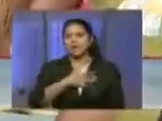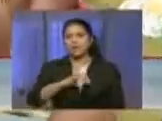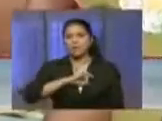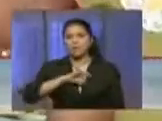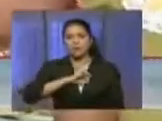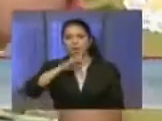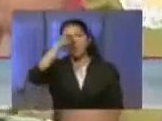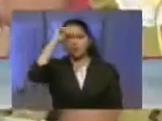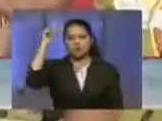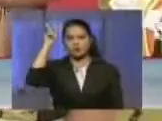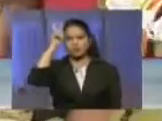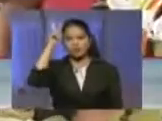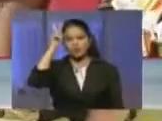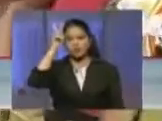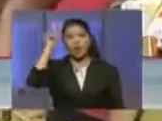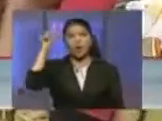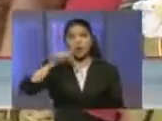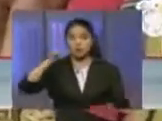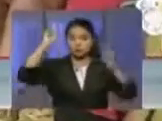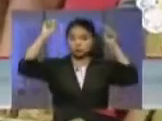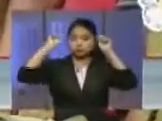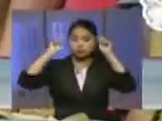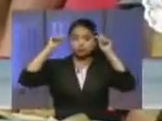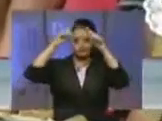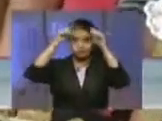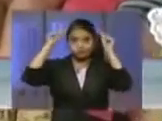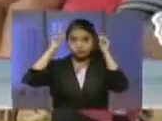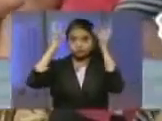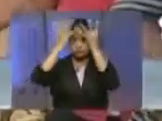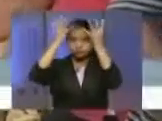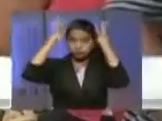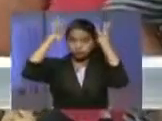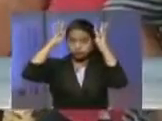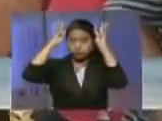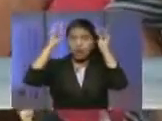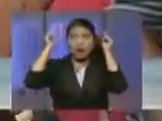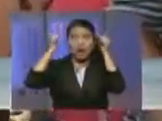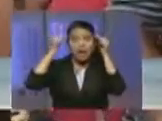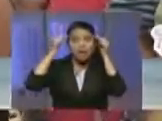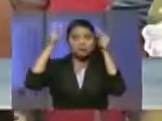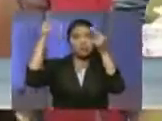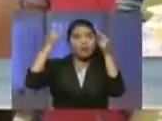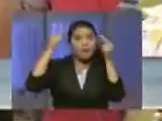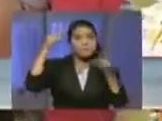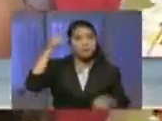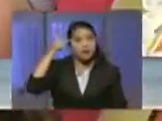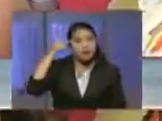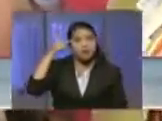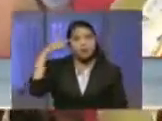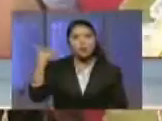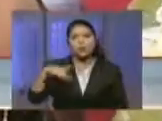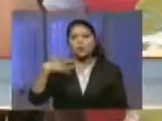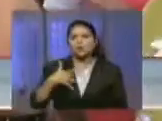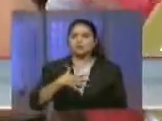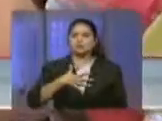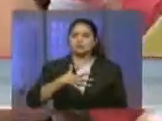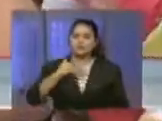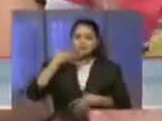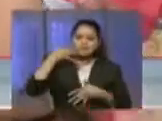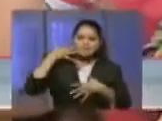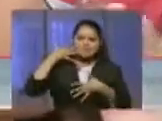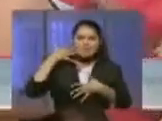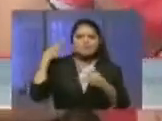que hoy llevamos que portamos son símbolos de mucho respeto que lo llevamos con mucho mucha